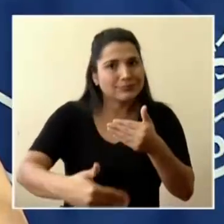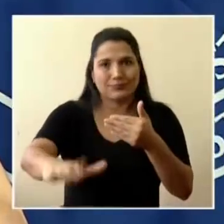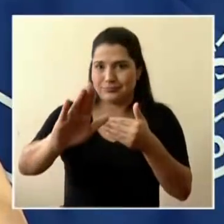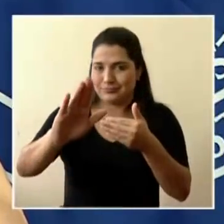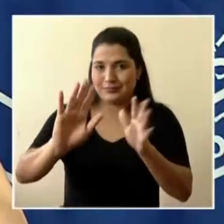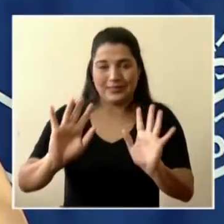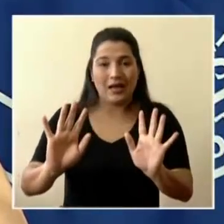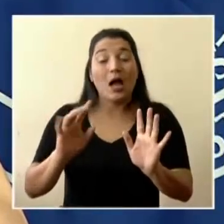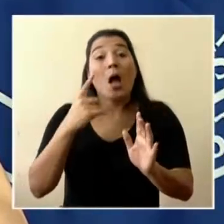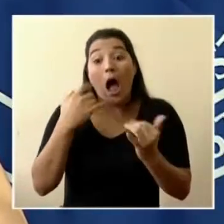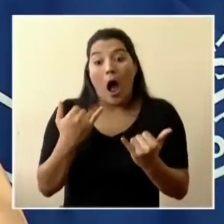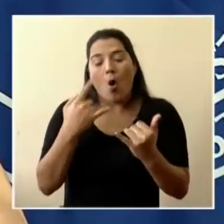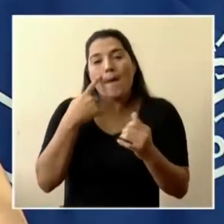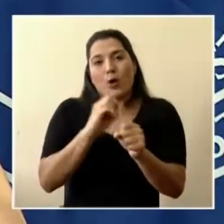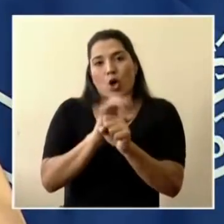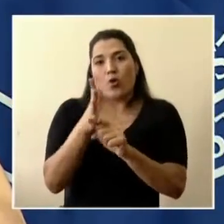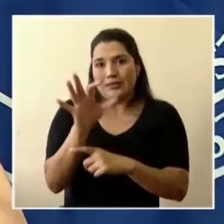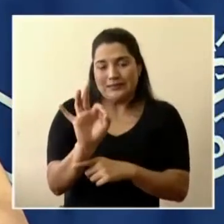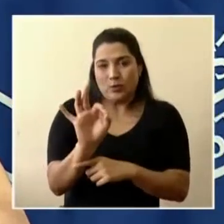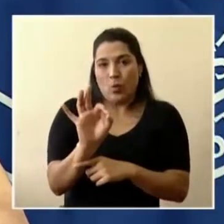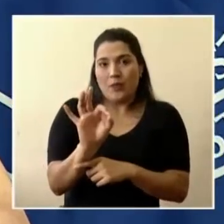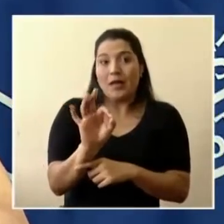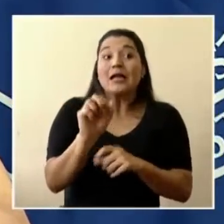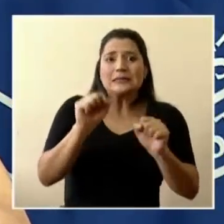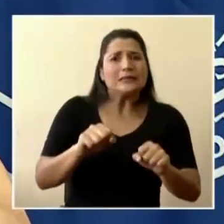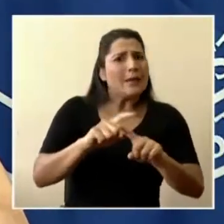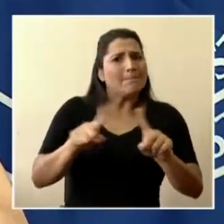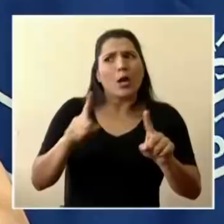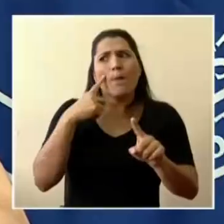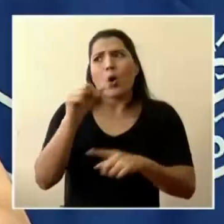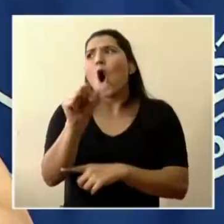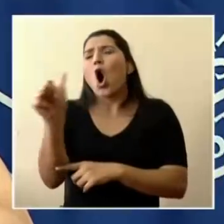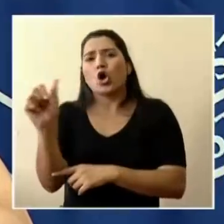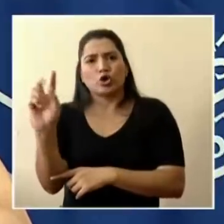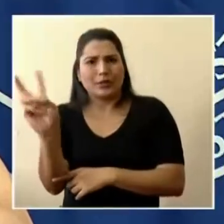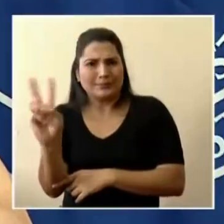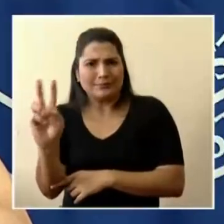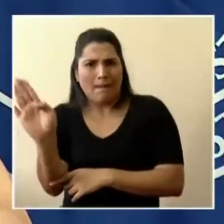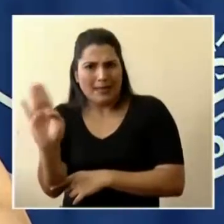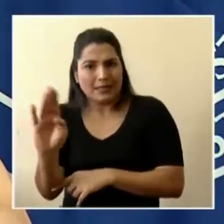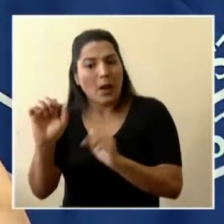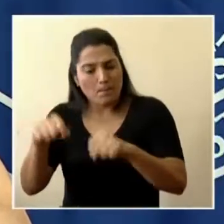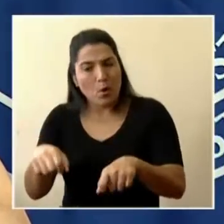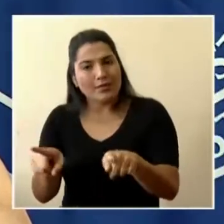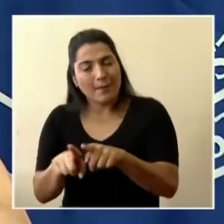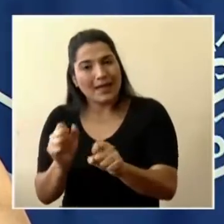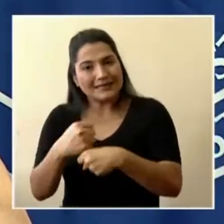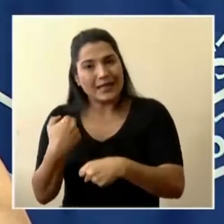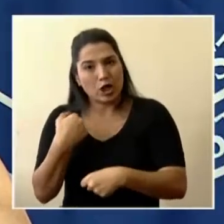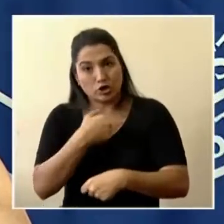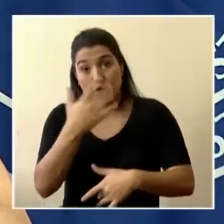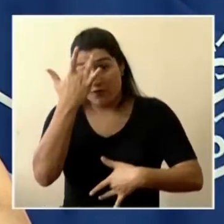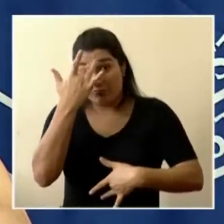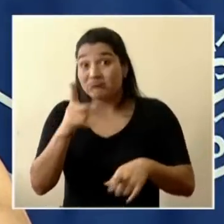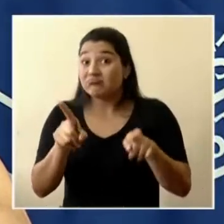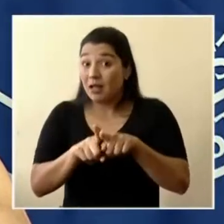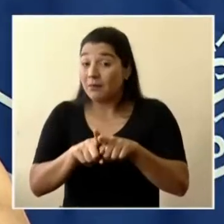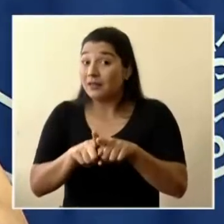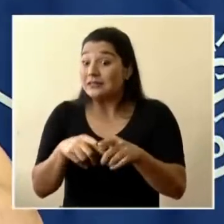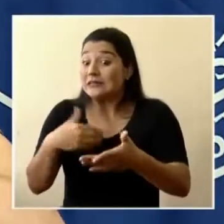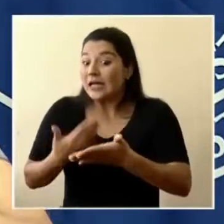dijimos por el SARS-CoV-2, el que provoca COVID-19, sino por muchos otros patógenos, microorganismos que pueden enfermarnos e incluso llevarnos a un estado